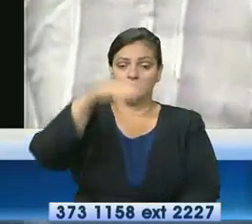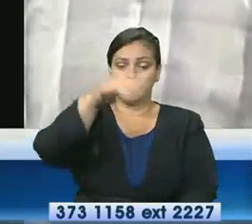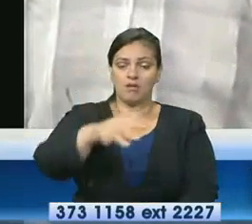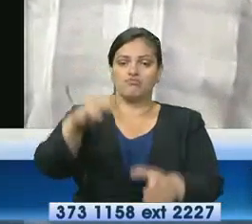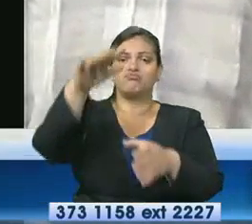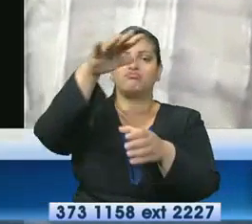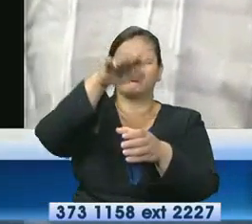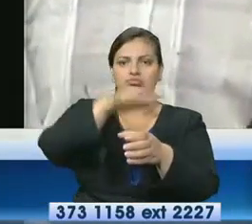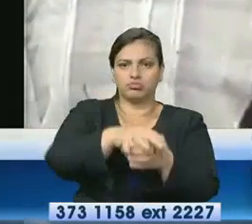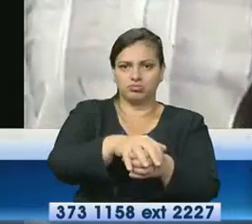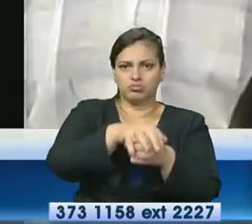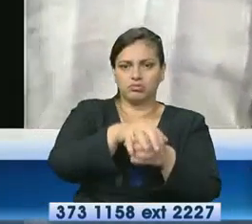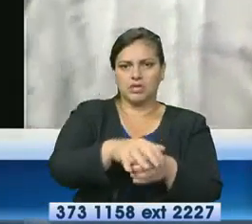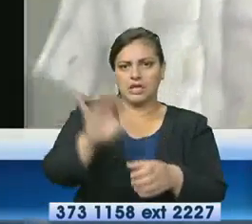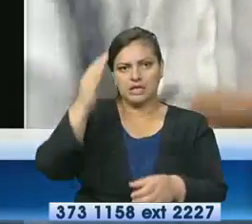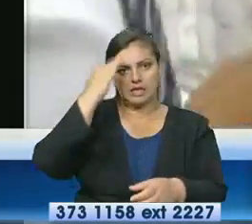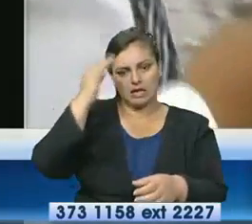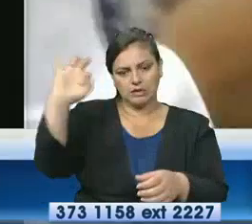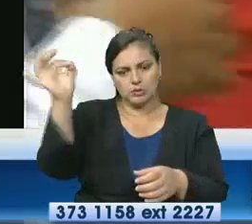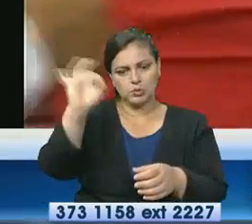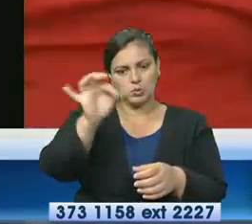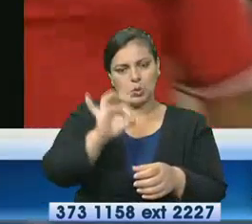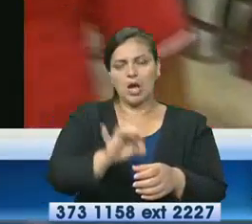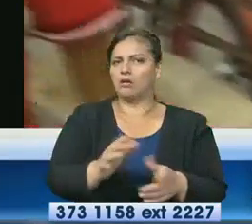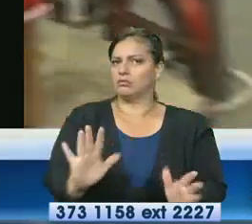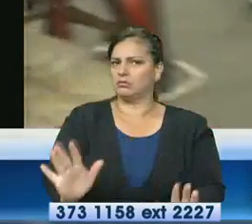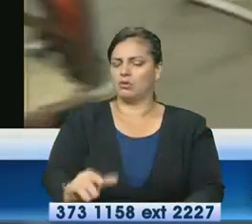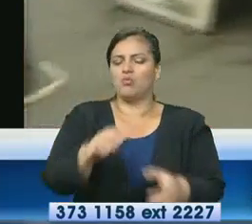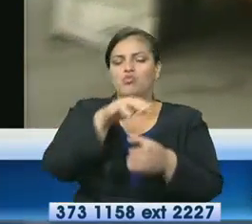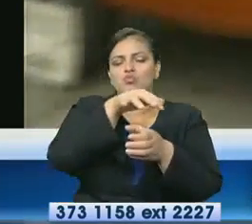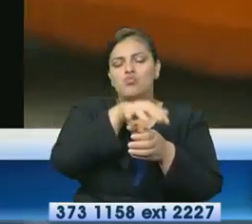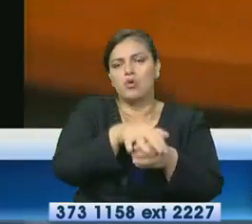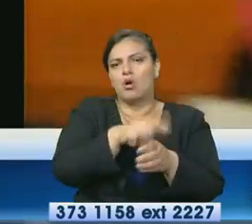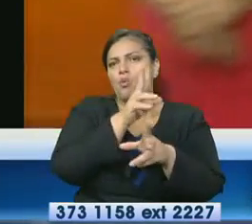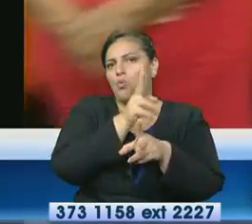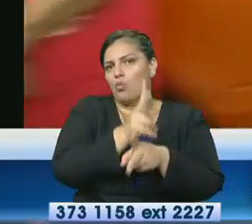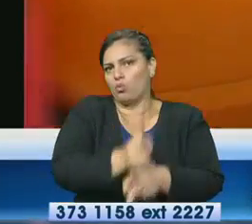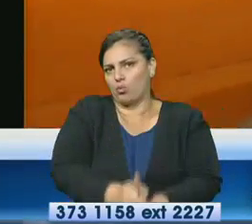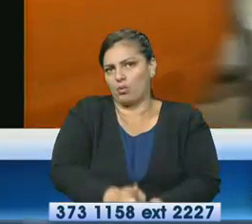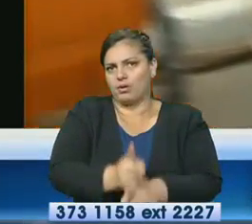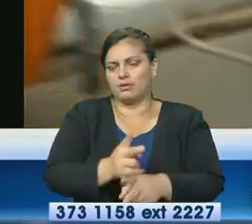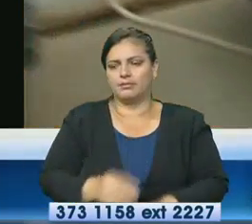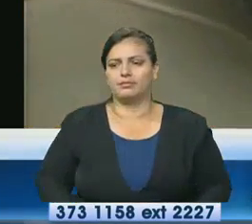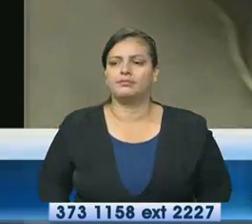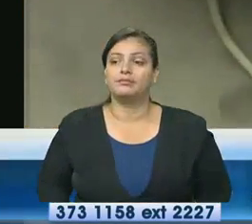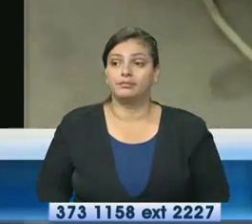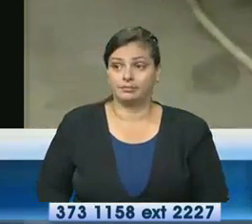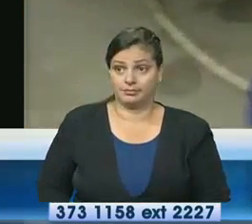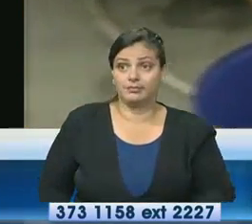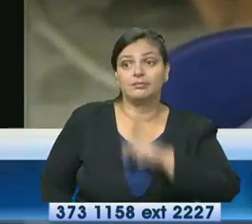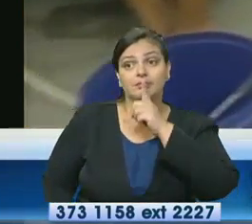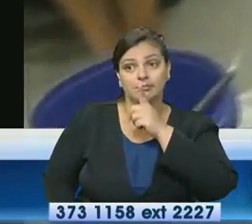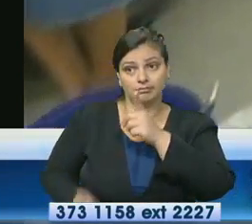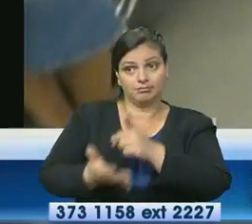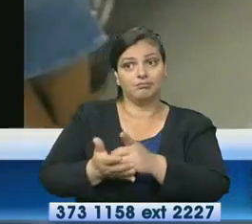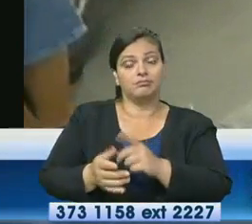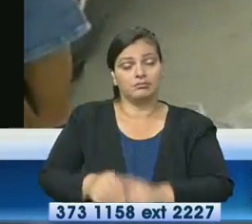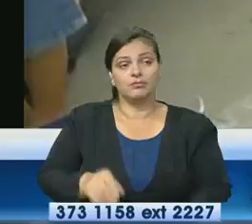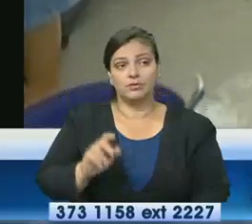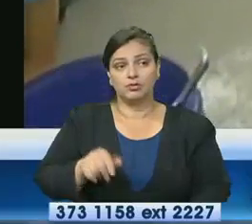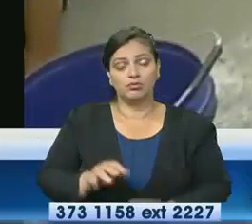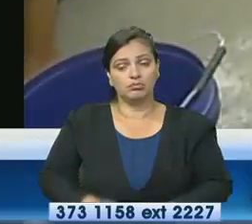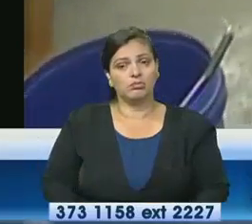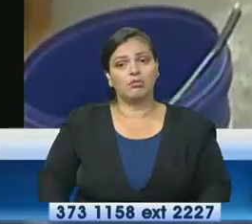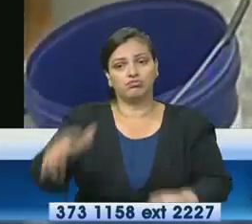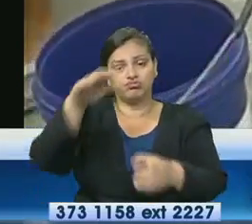agua, tapar para que no vengan los mosquitos. Claro. Gracias. Listo, muchas gracias. Muy importante, ¿no, señora? Tapar los tachos para que no haya ningún problema con